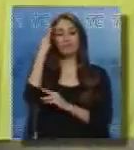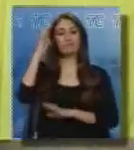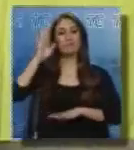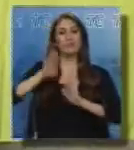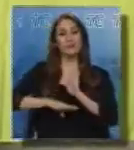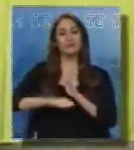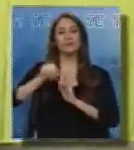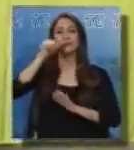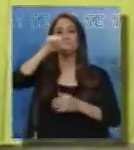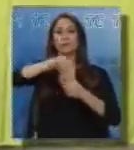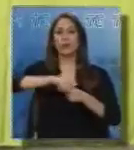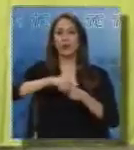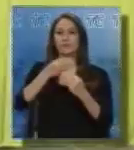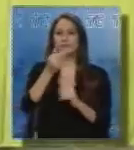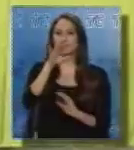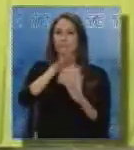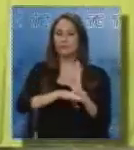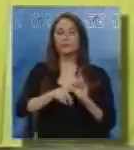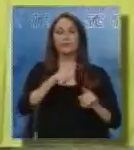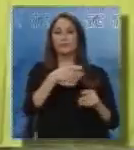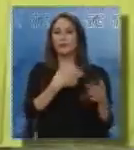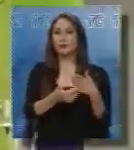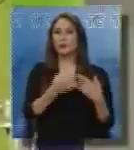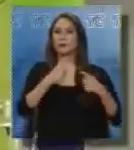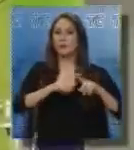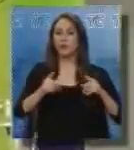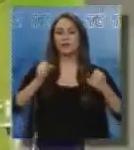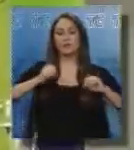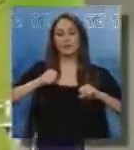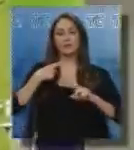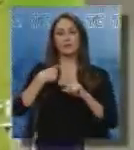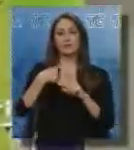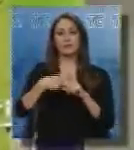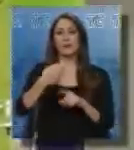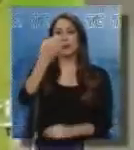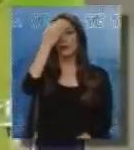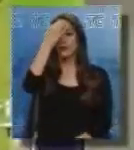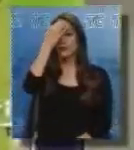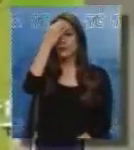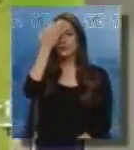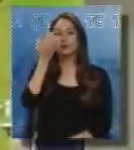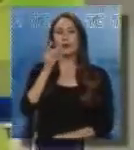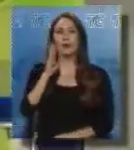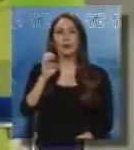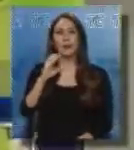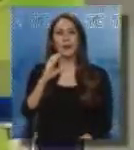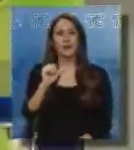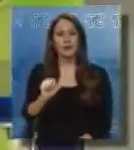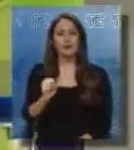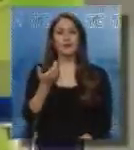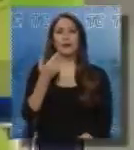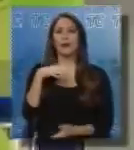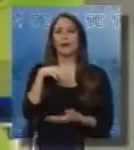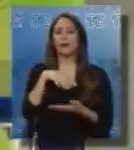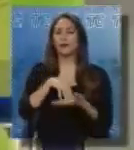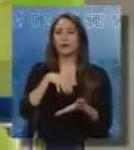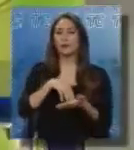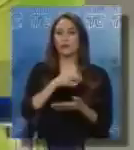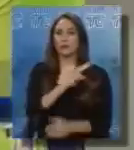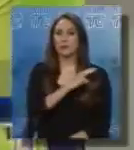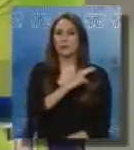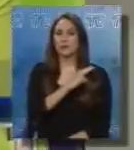petróleo, el gobierno logró sostener la productividad y el empleo. La inversión en educación pública, en becas, en educación